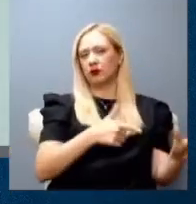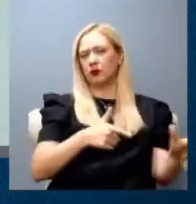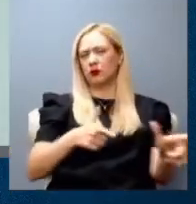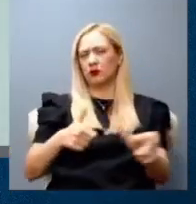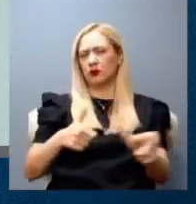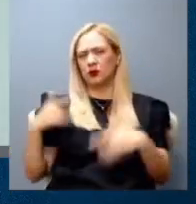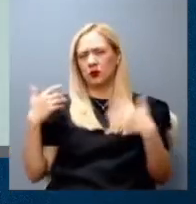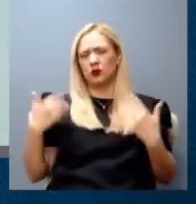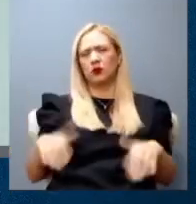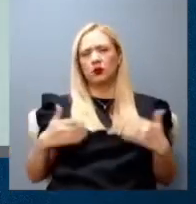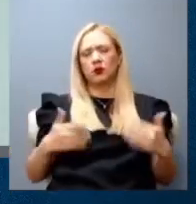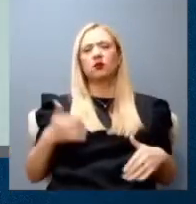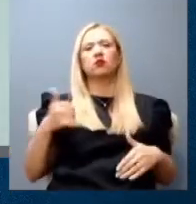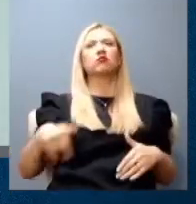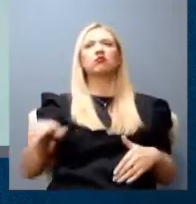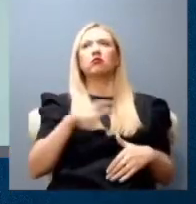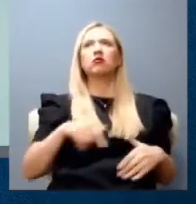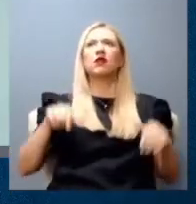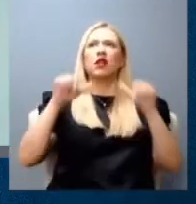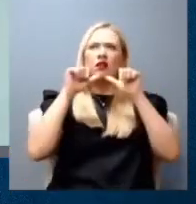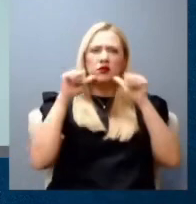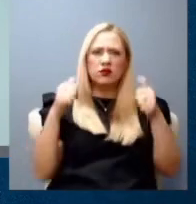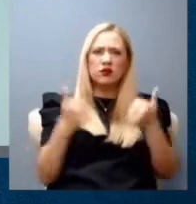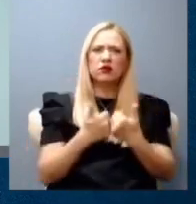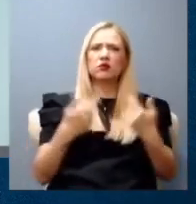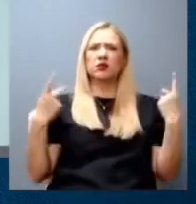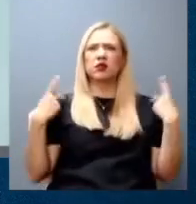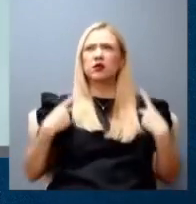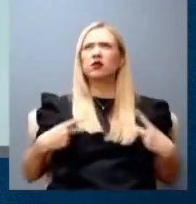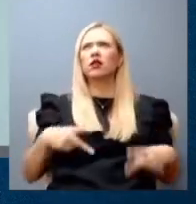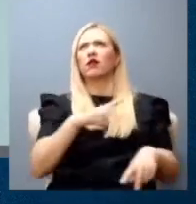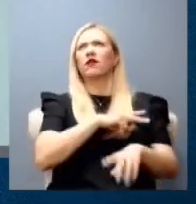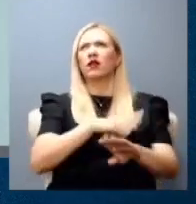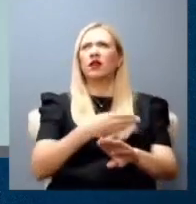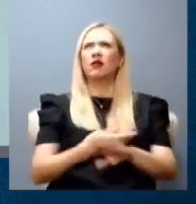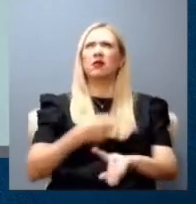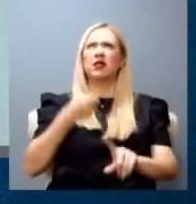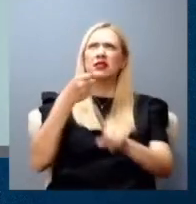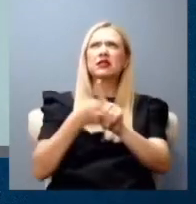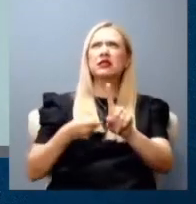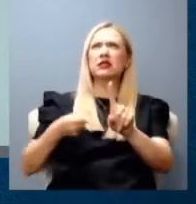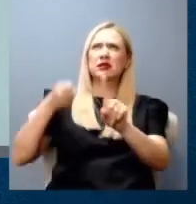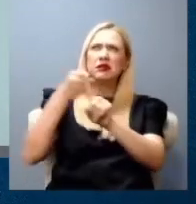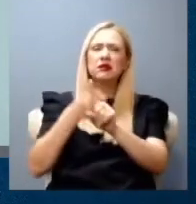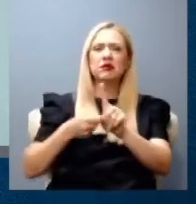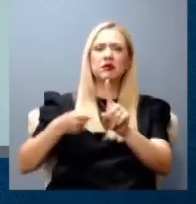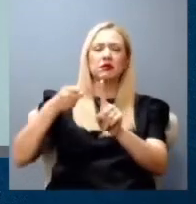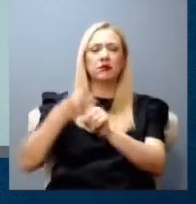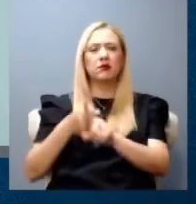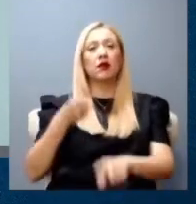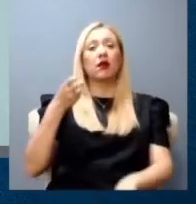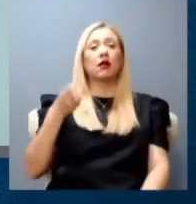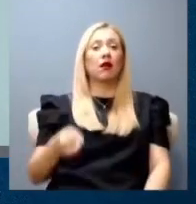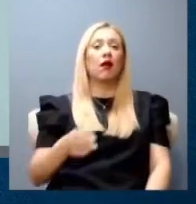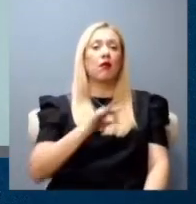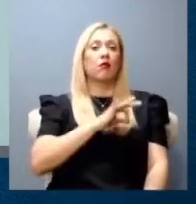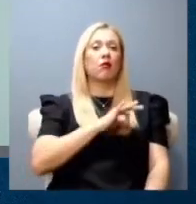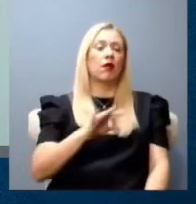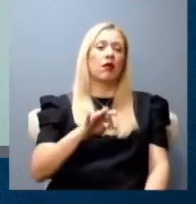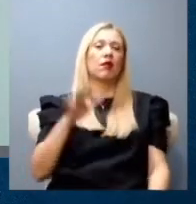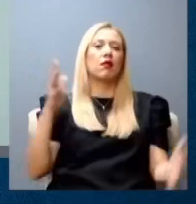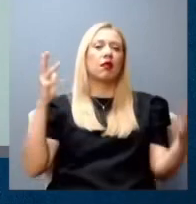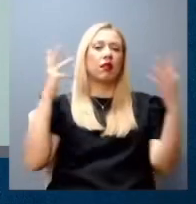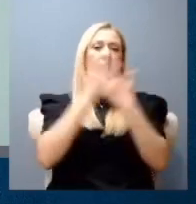rato, el impulso de la sociedad civil marcado por las víctimas ha podido de alguna manera poder evidenciar,